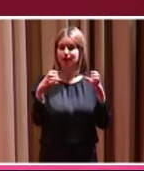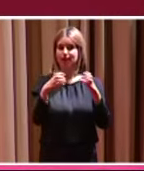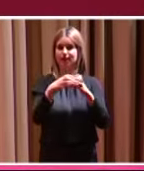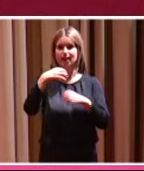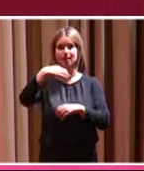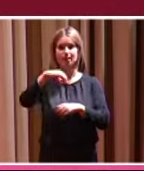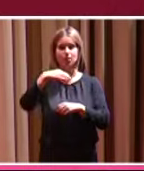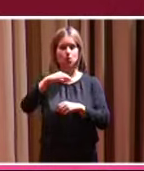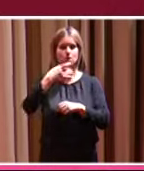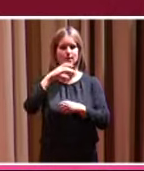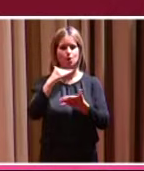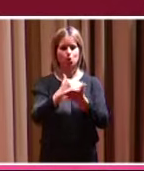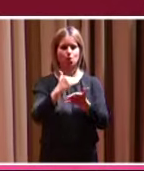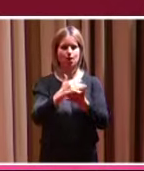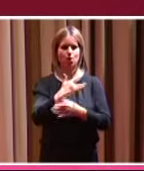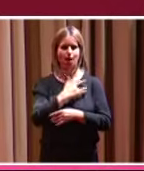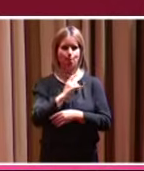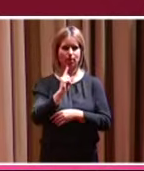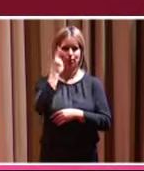Oro al Colegio Amor de Dios.